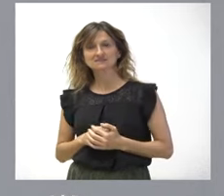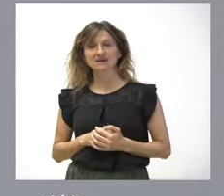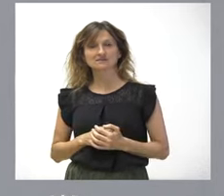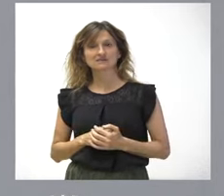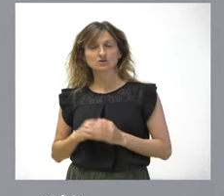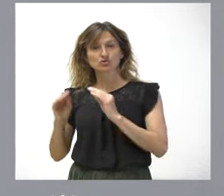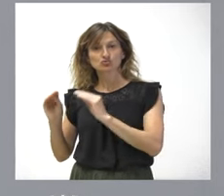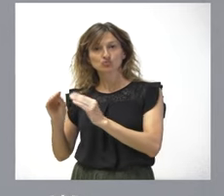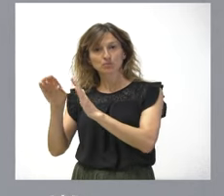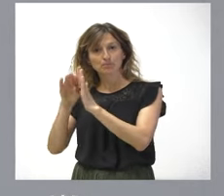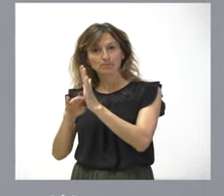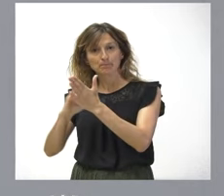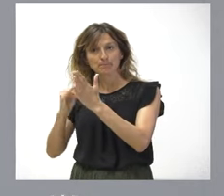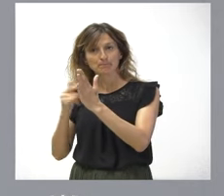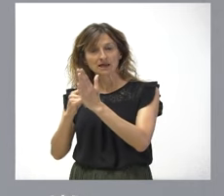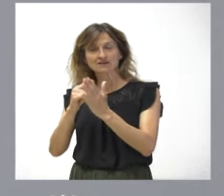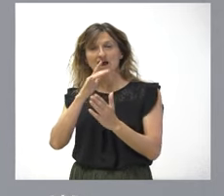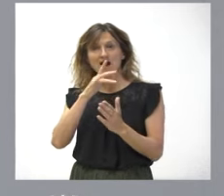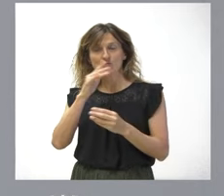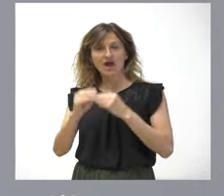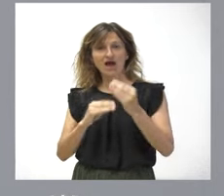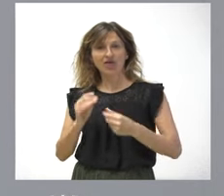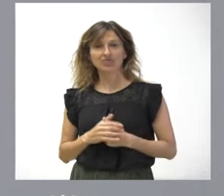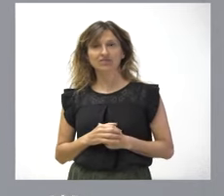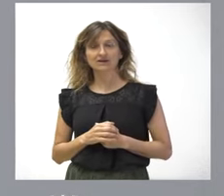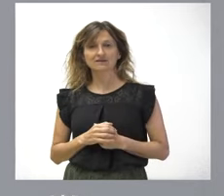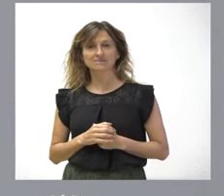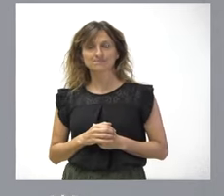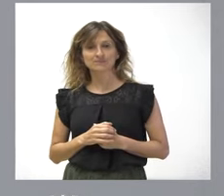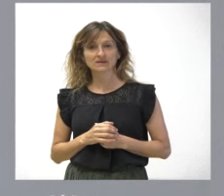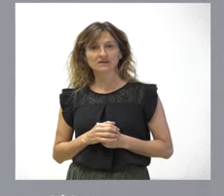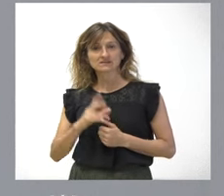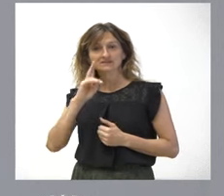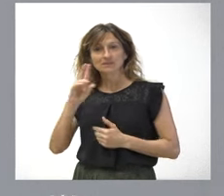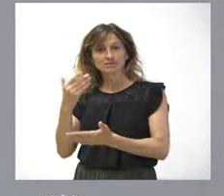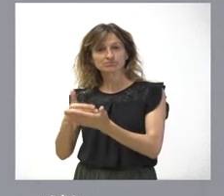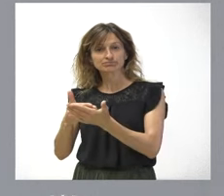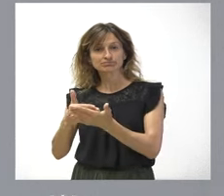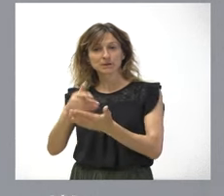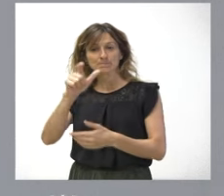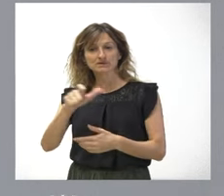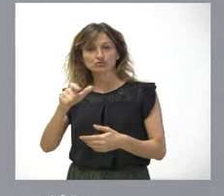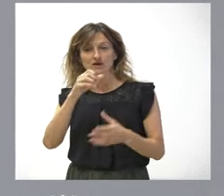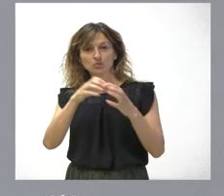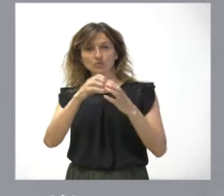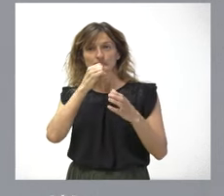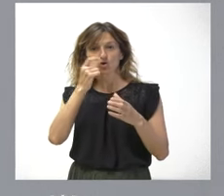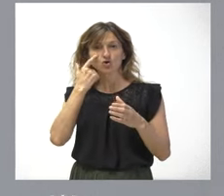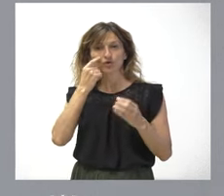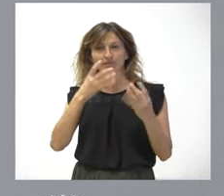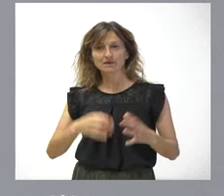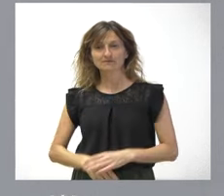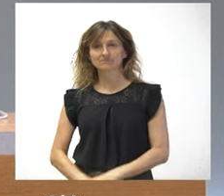ruta independentista que es ahora cuando se está llevando a cabo Y como están poniendo de manifiesto pues personas que incluso desde el partido socialista con Conce muy bien